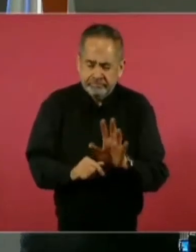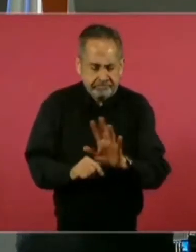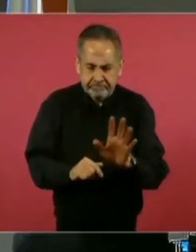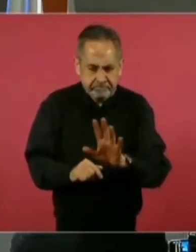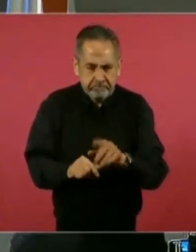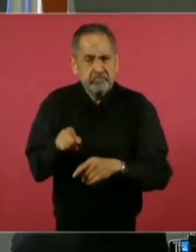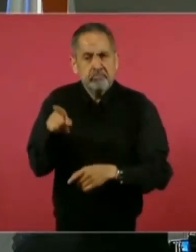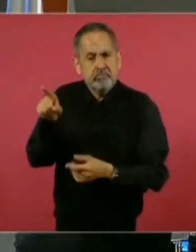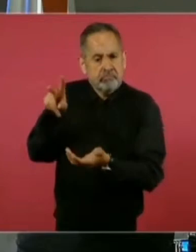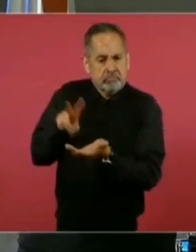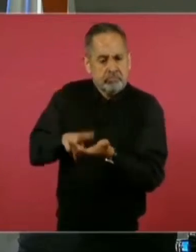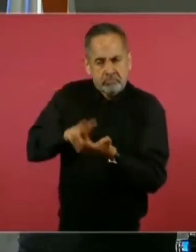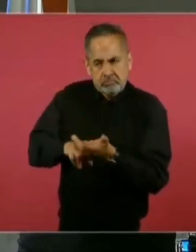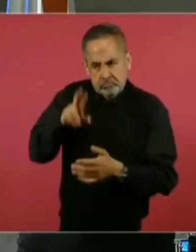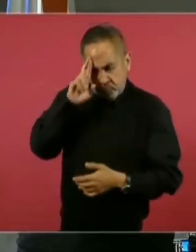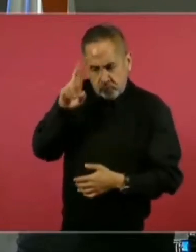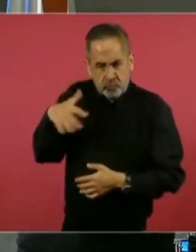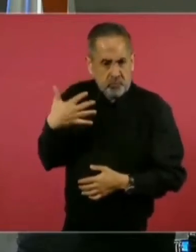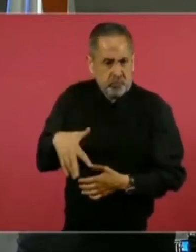baluarte.